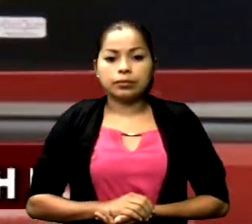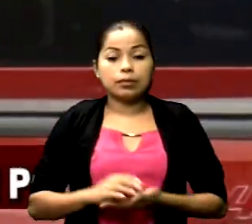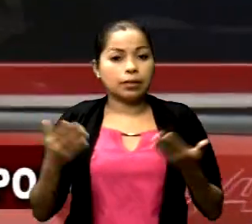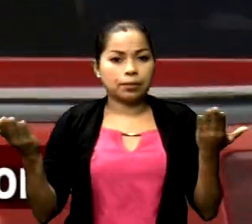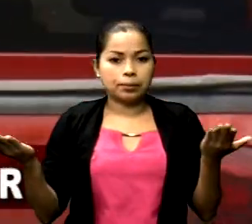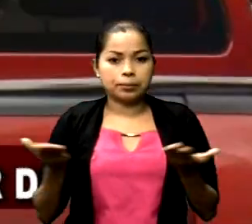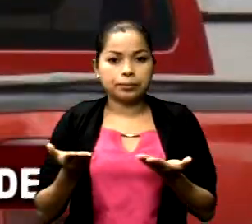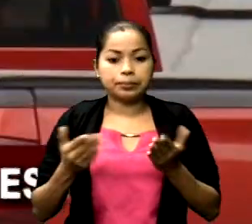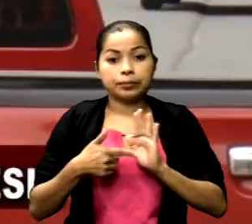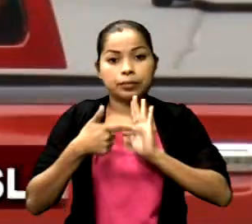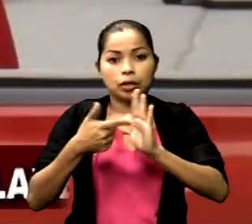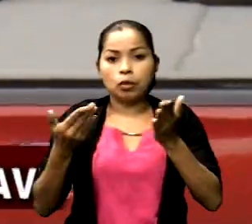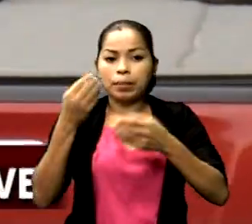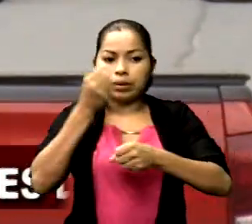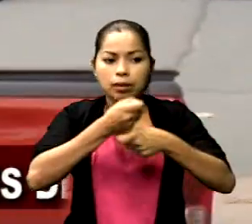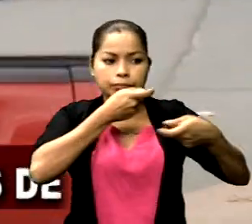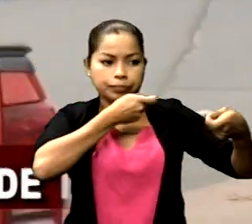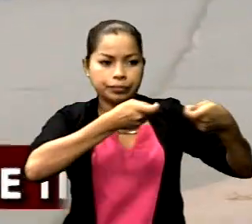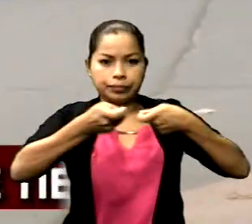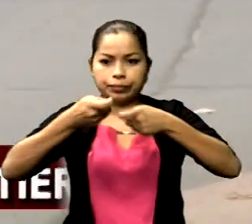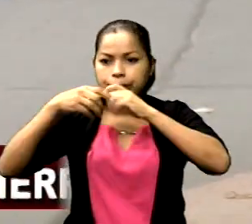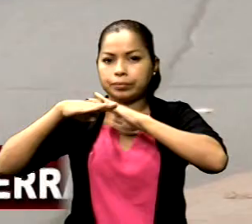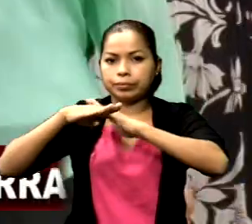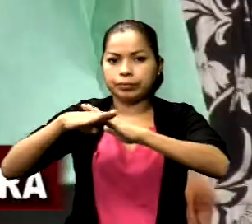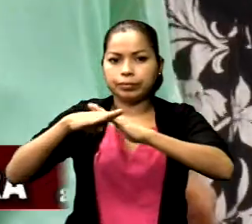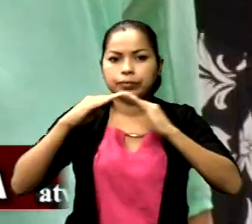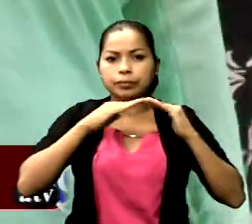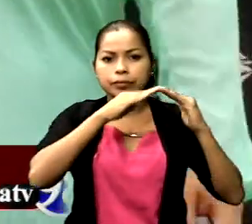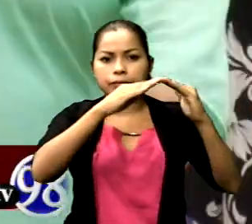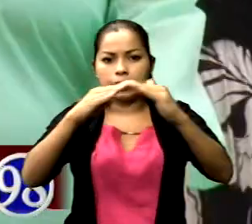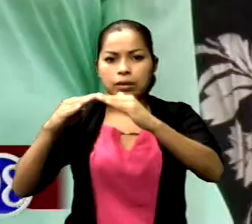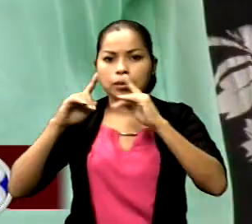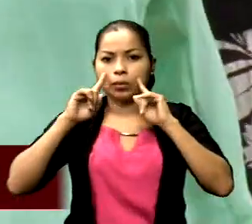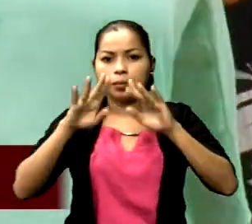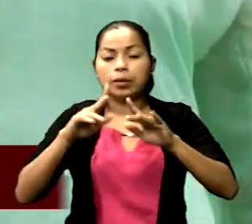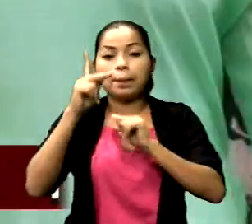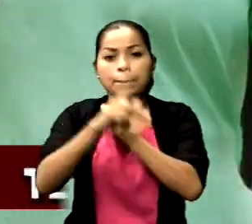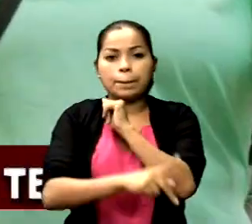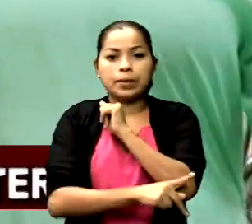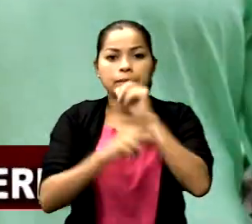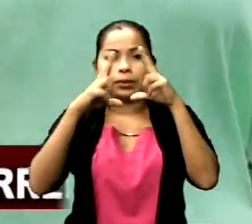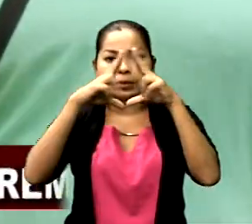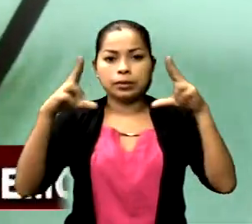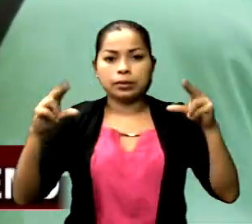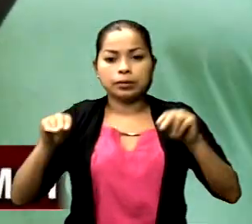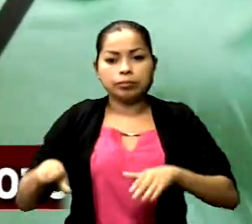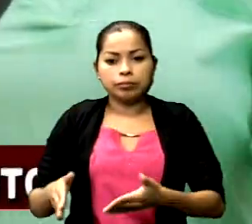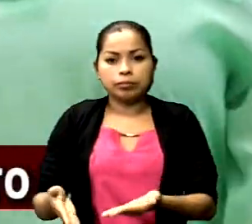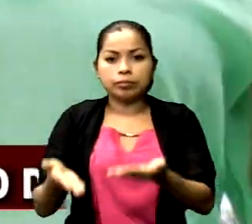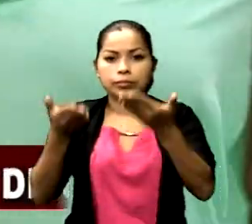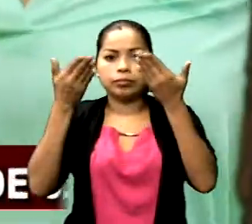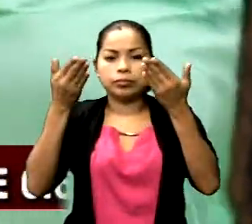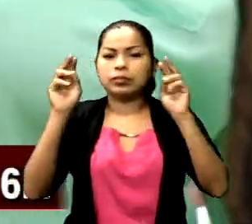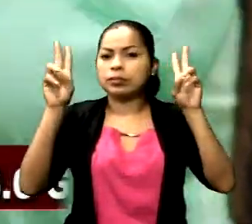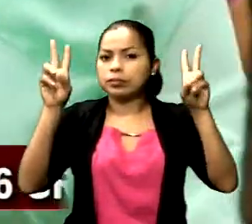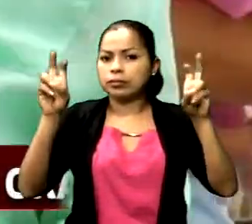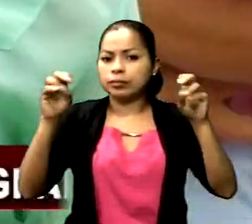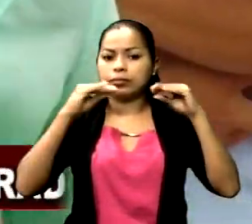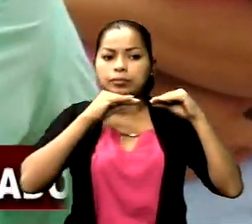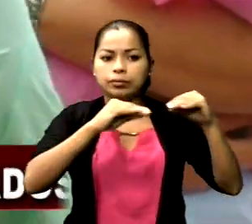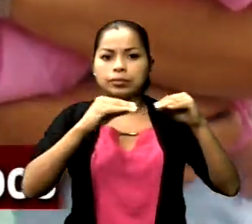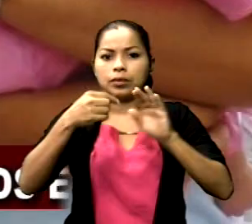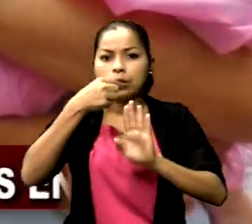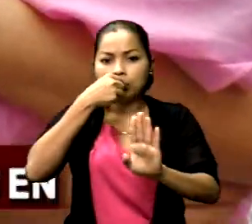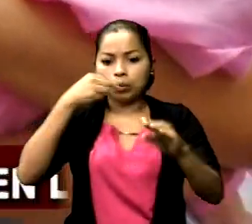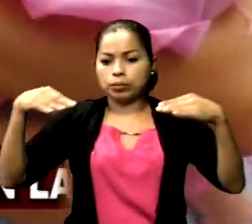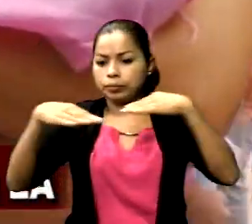Como parte del modelo preventivo, proactivo y comunitario, el Estado nicaragüense ha promovido campañas en materia de educación